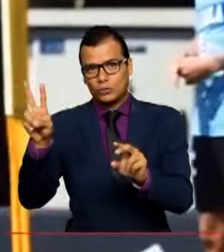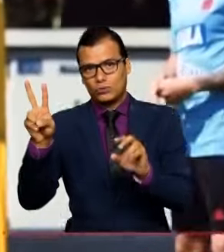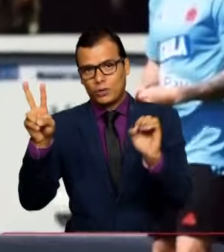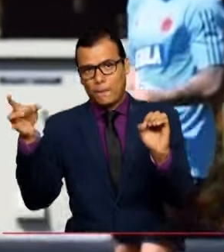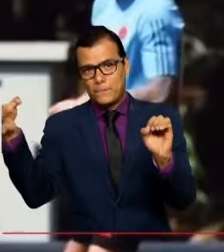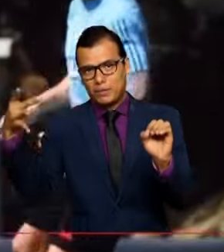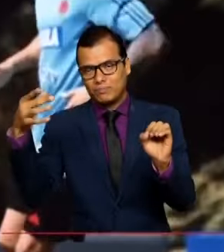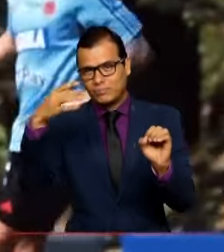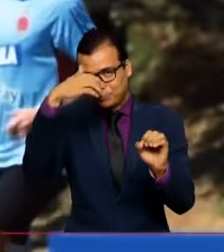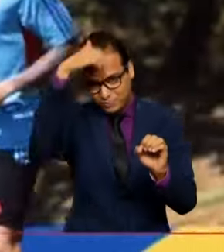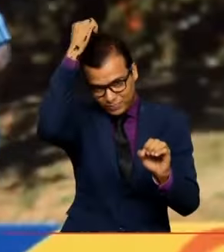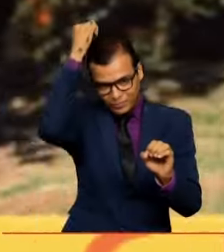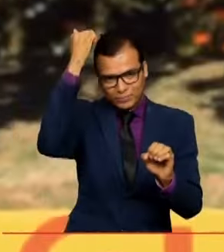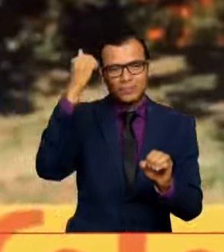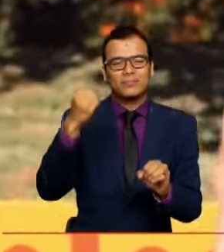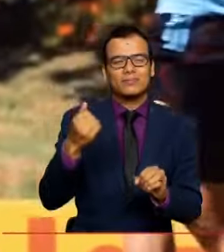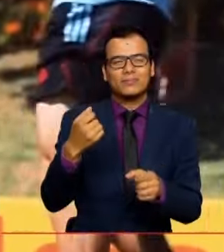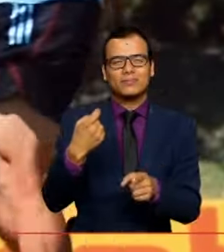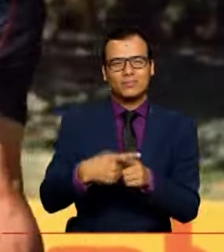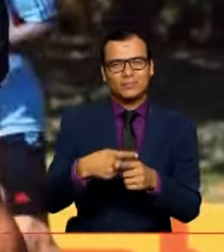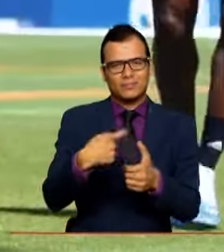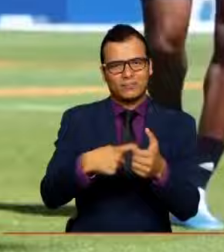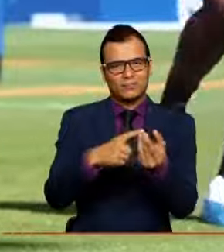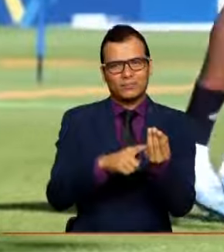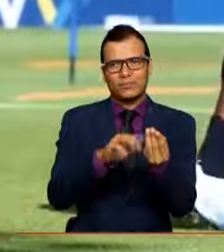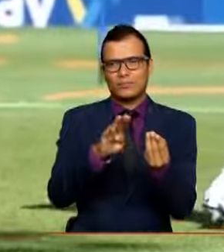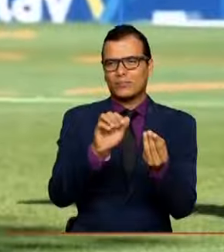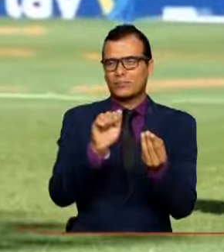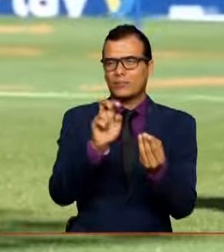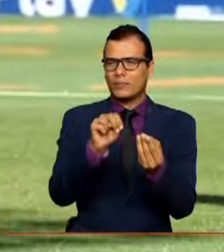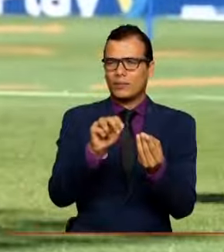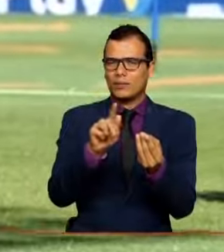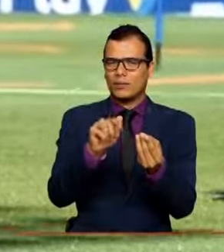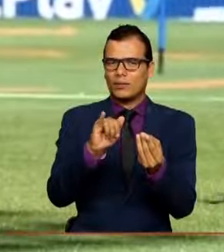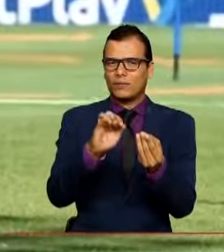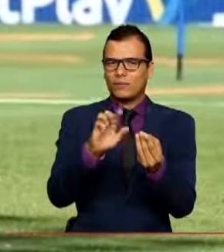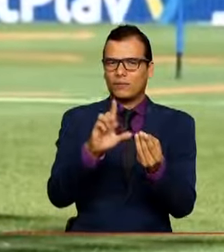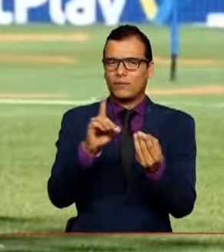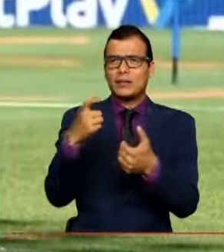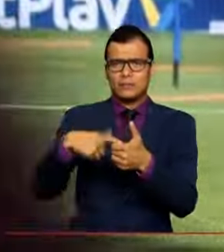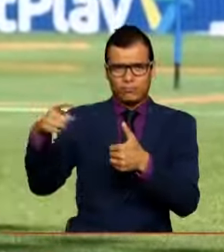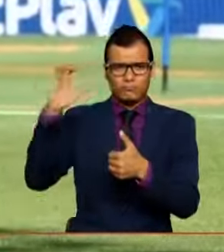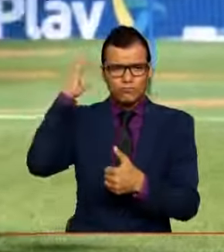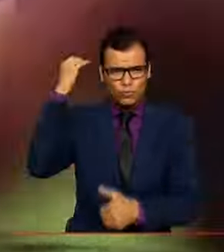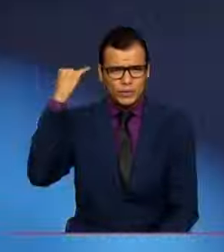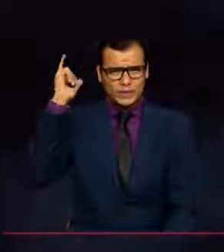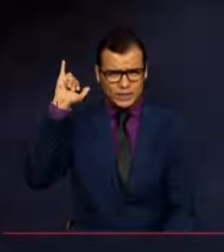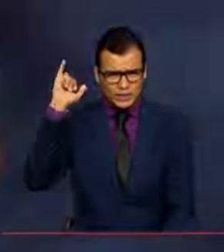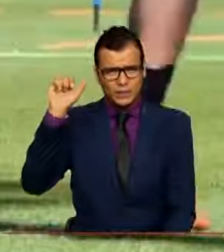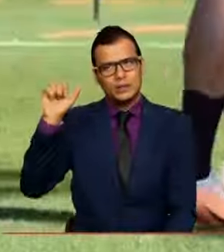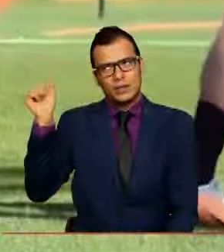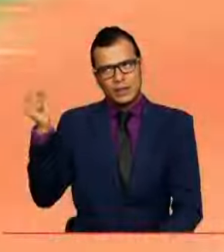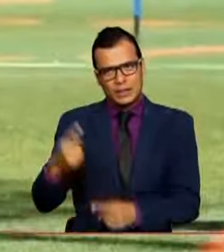James venía de Banfield, bueno, estaba en Europa ya, creo que había pasado por